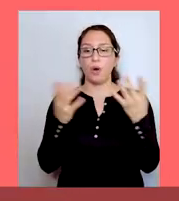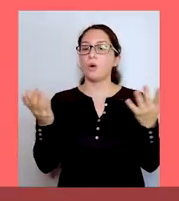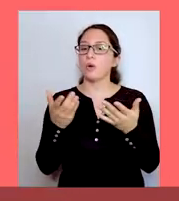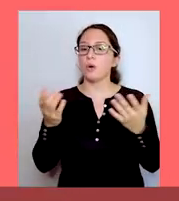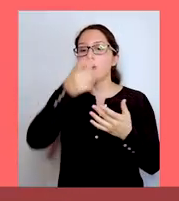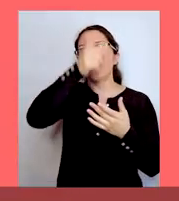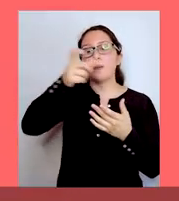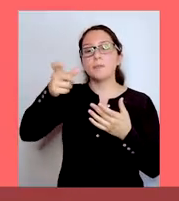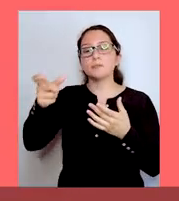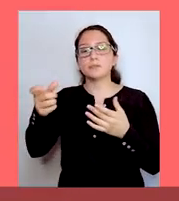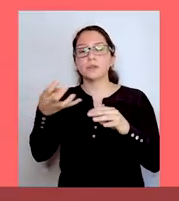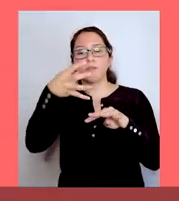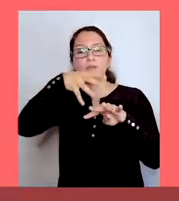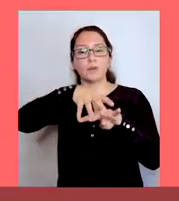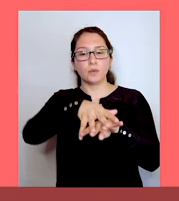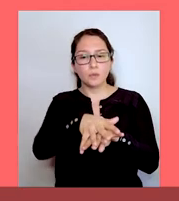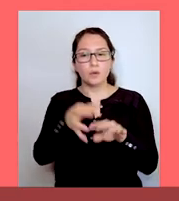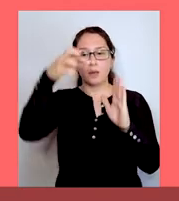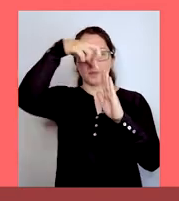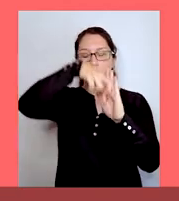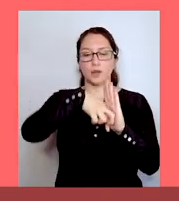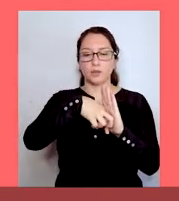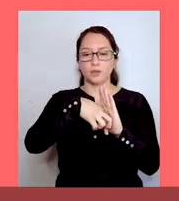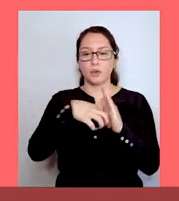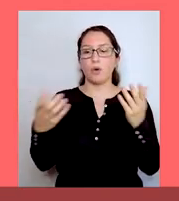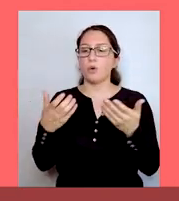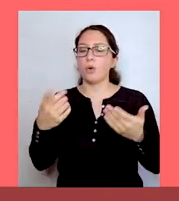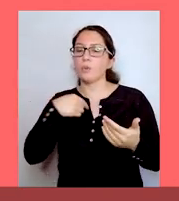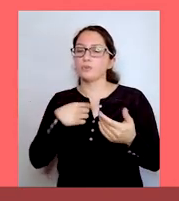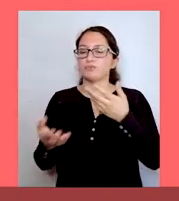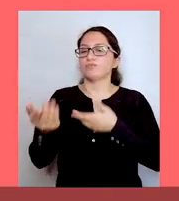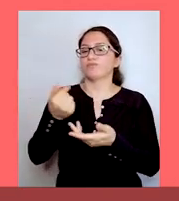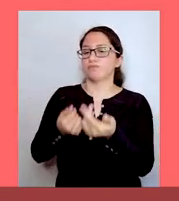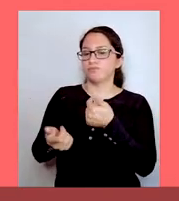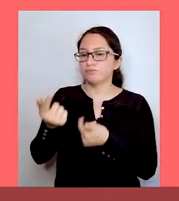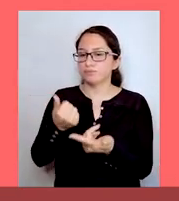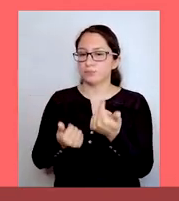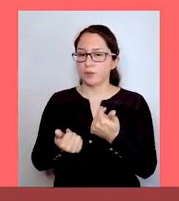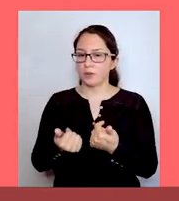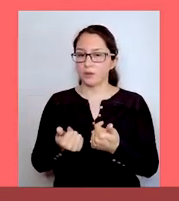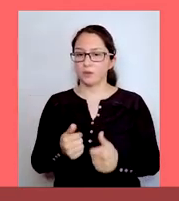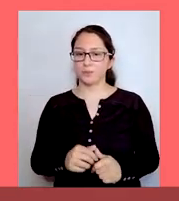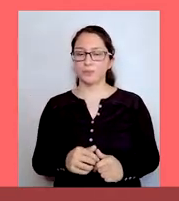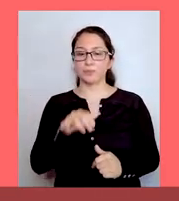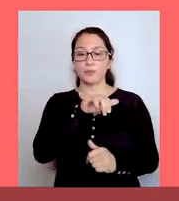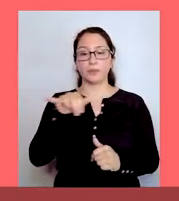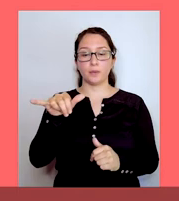4. Relación. ¿Cómo se vincula el público con tu producto o servicio y de qué manera lo atraes y